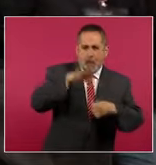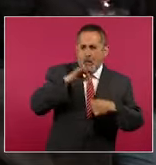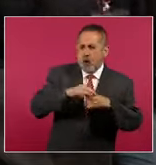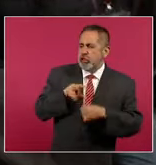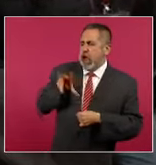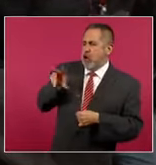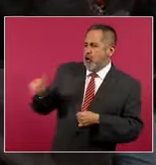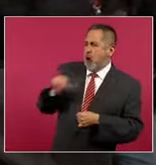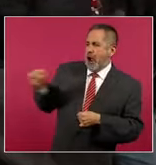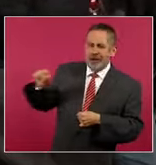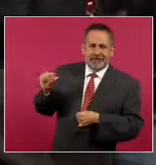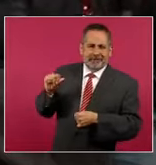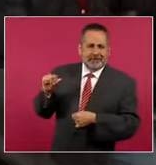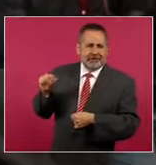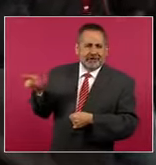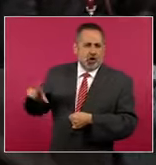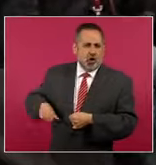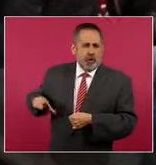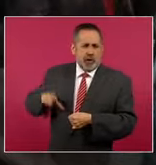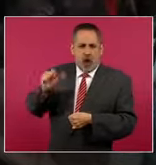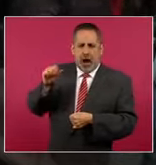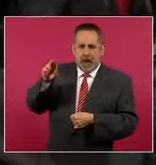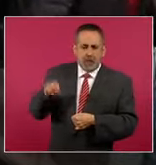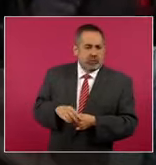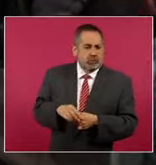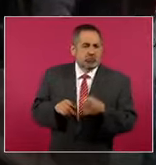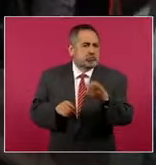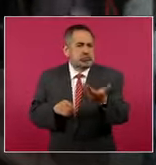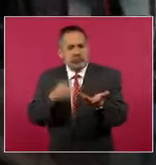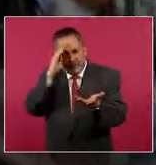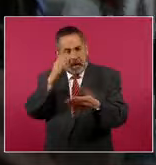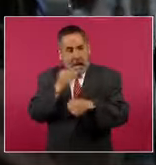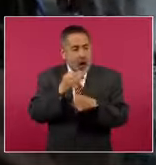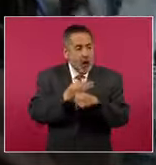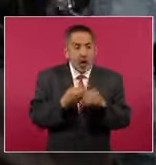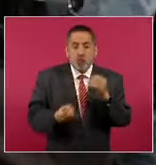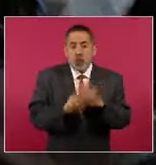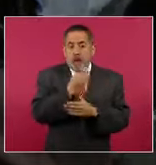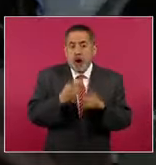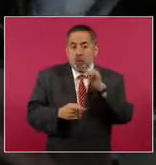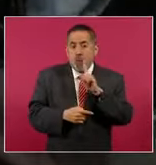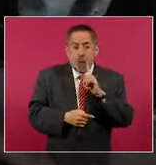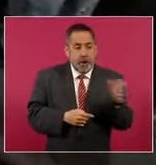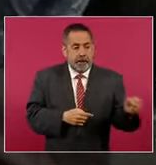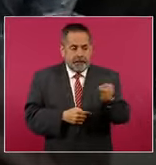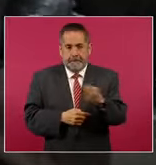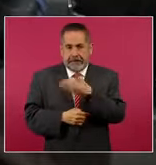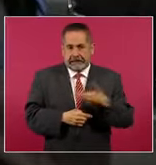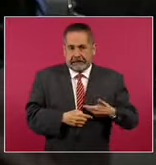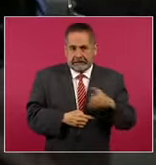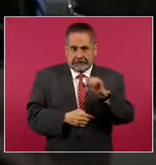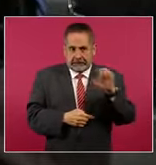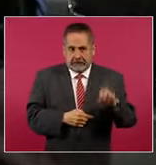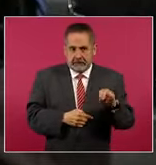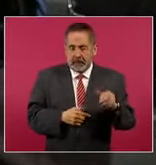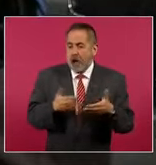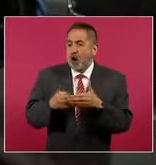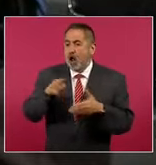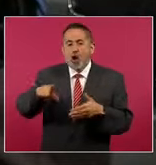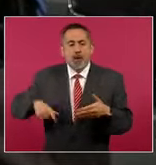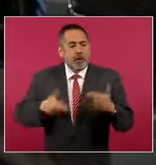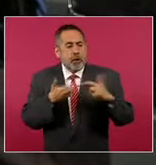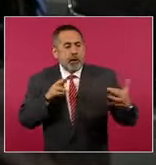implementar su gobierno. ¿Cómo observa que será hacia adelante esta relación con el Poder Judicial ahora con este nombramiento? También a la luz de lo que usted ha mencionado